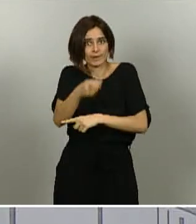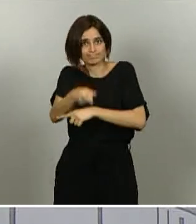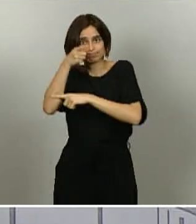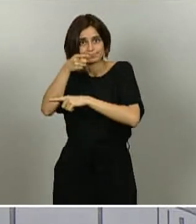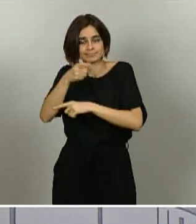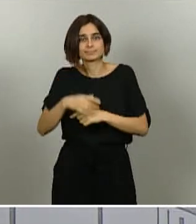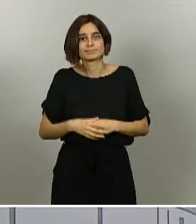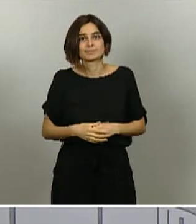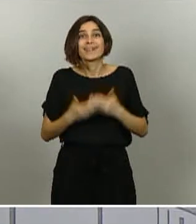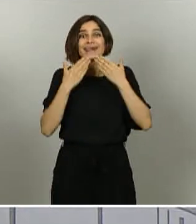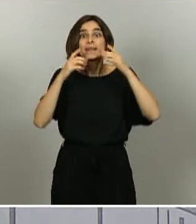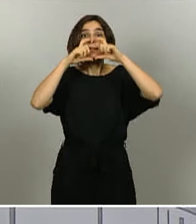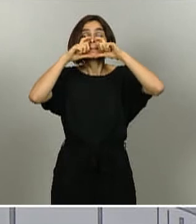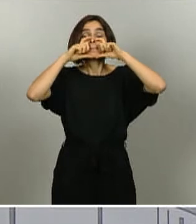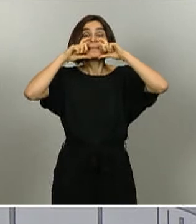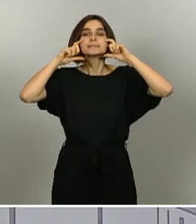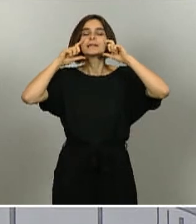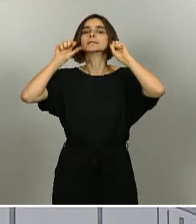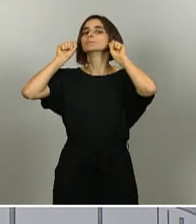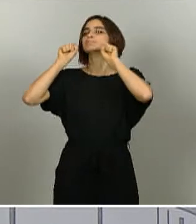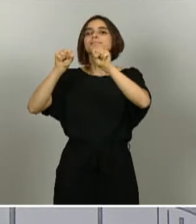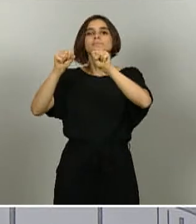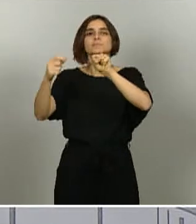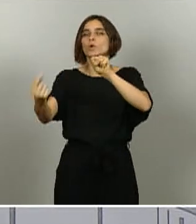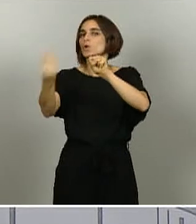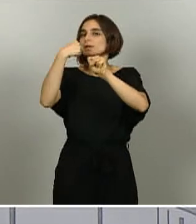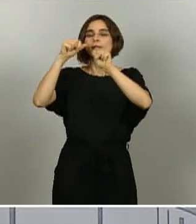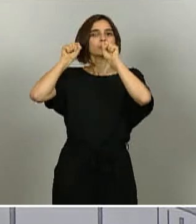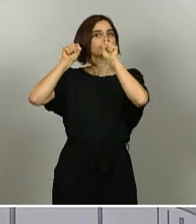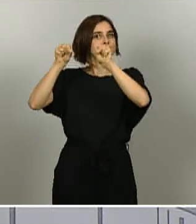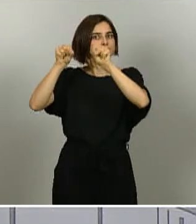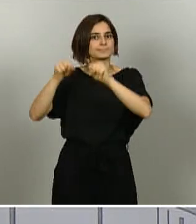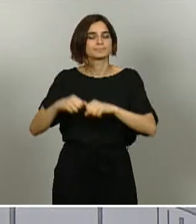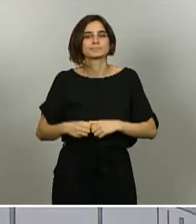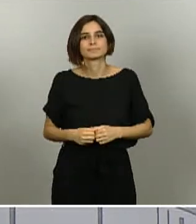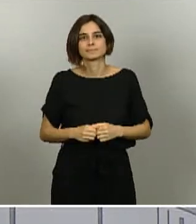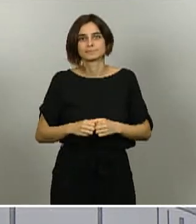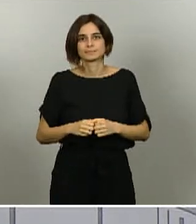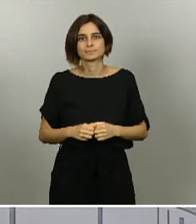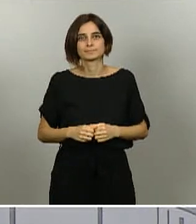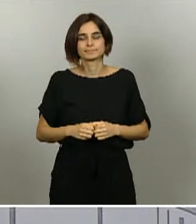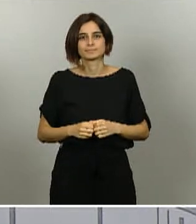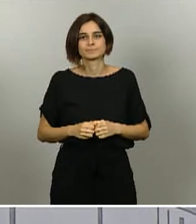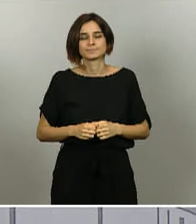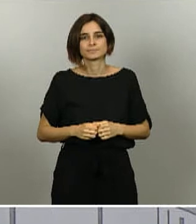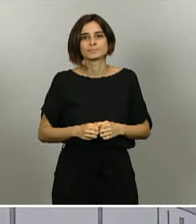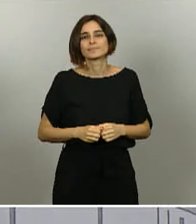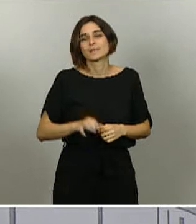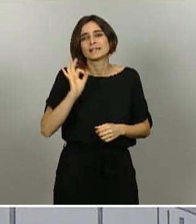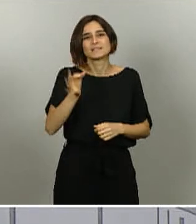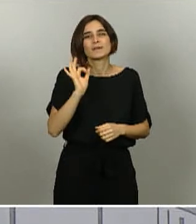las transmisiones o de los contagios. Sí que es cierto que no sería bueno que personas realmente